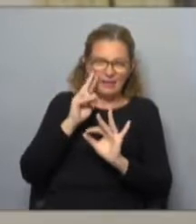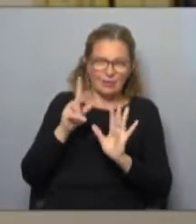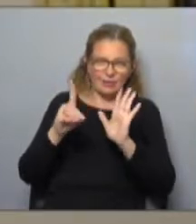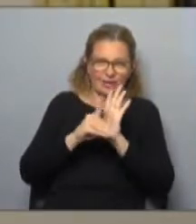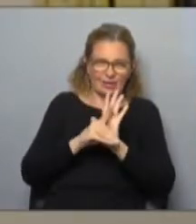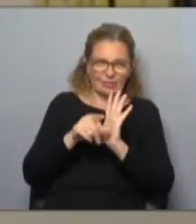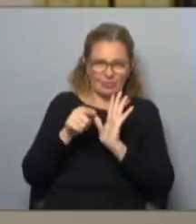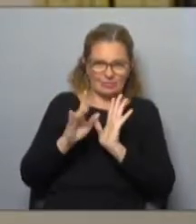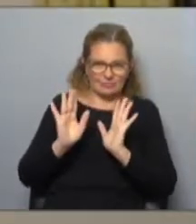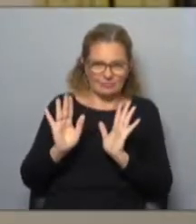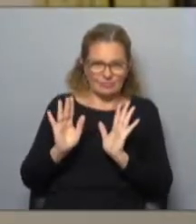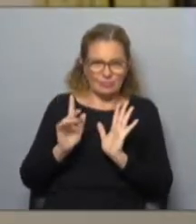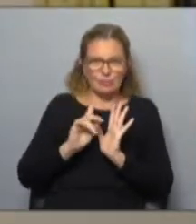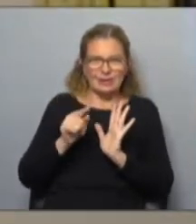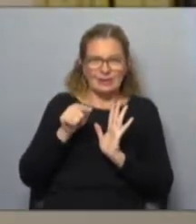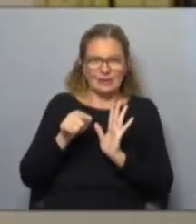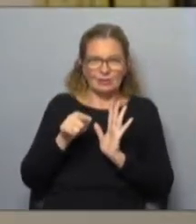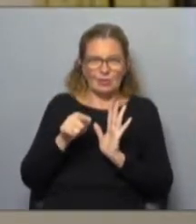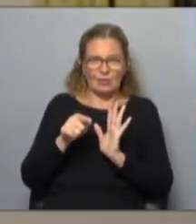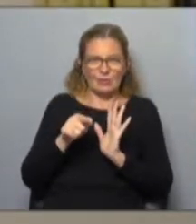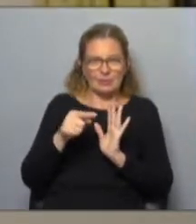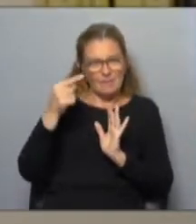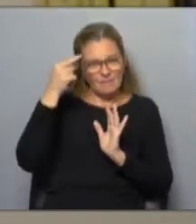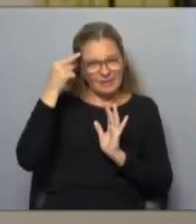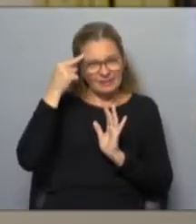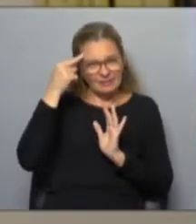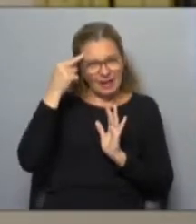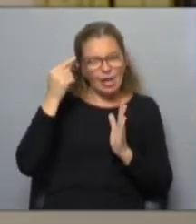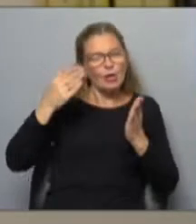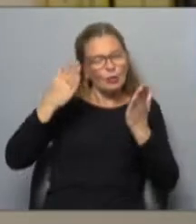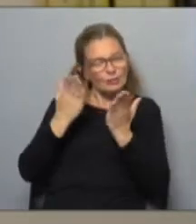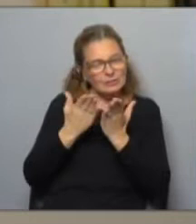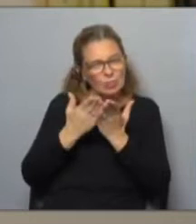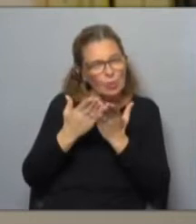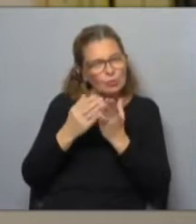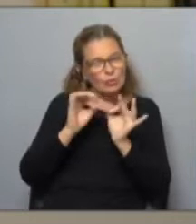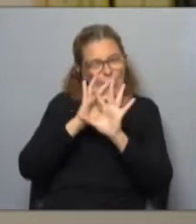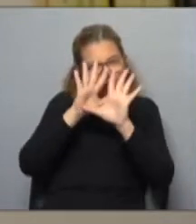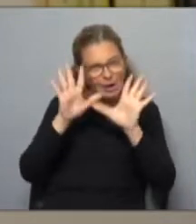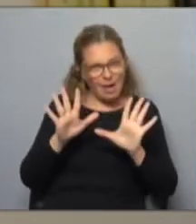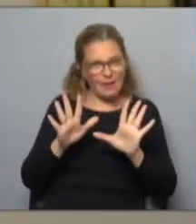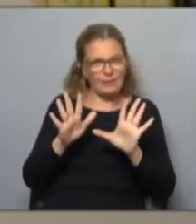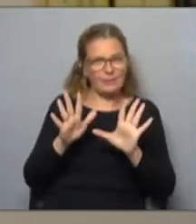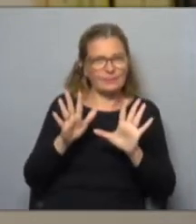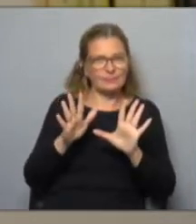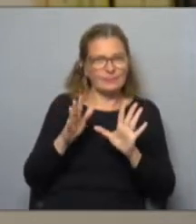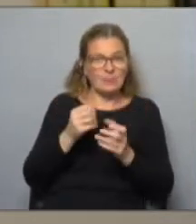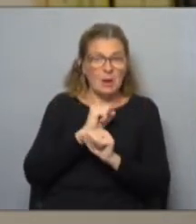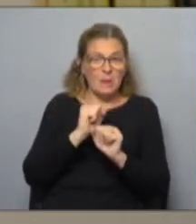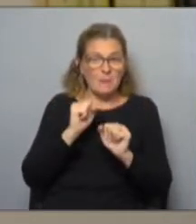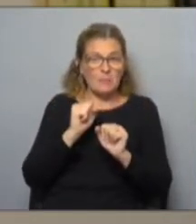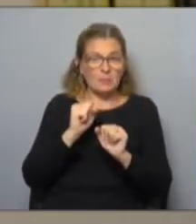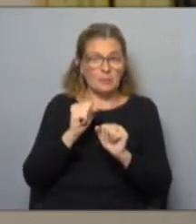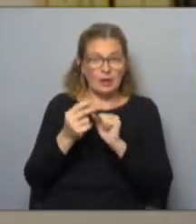decreto. No es que esto está pensado y con un estudio detrás, claro, para poder